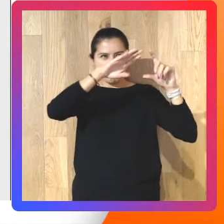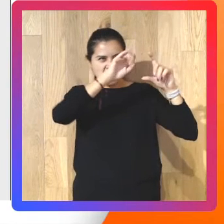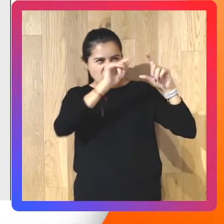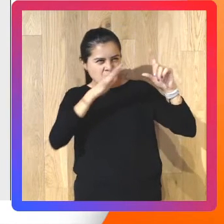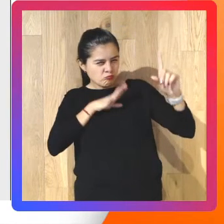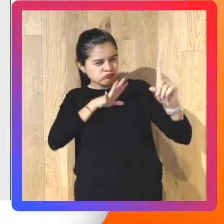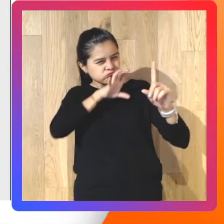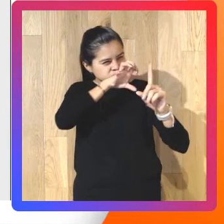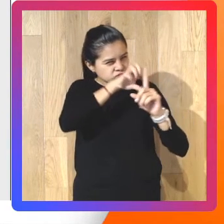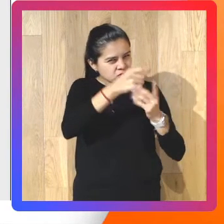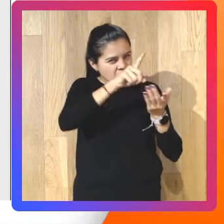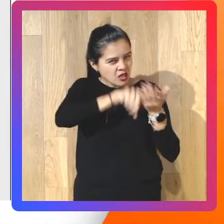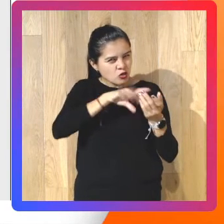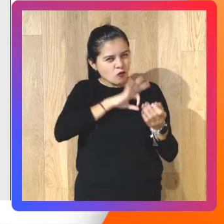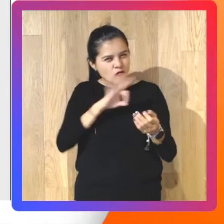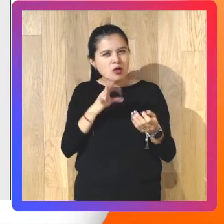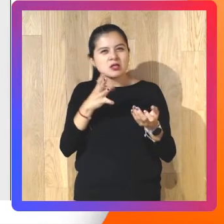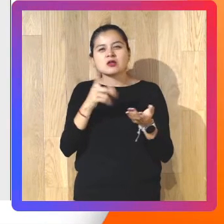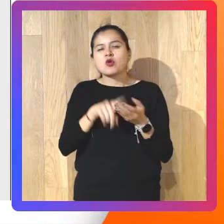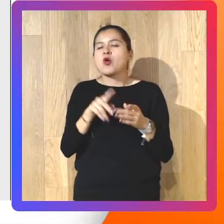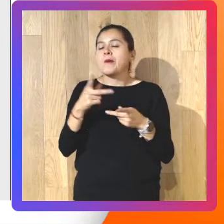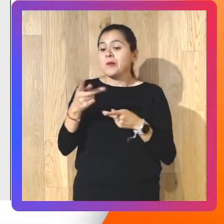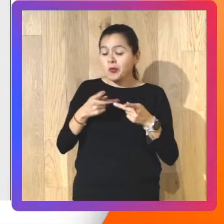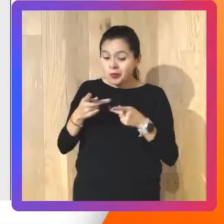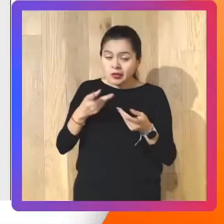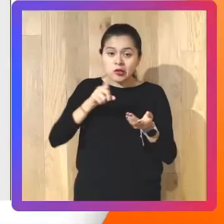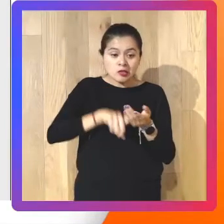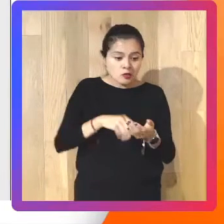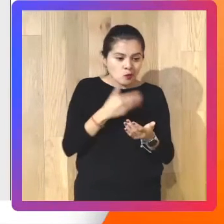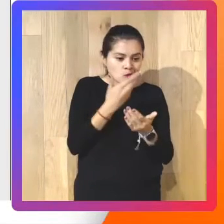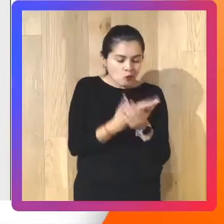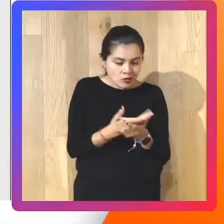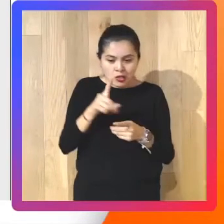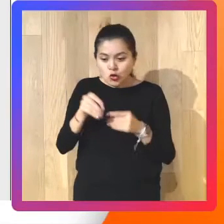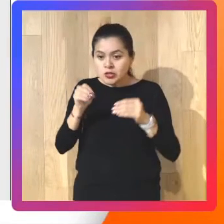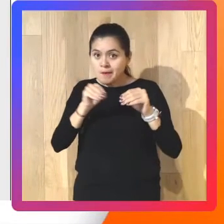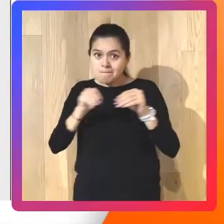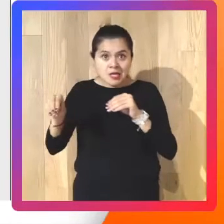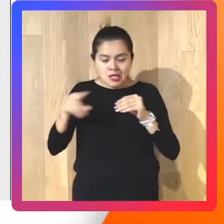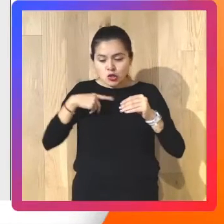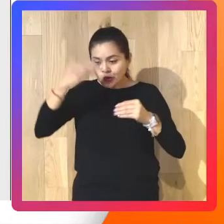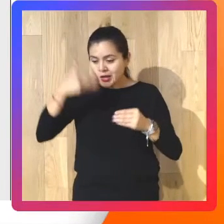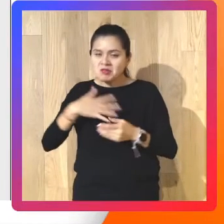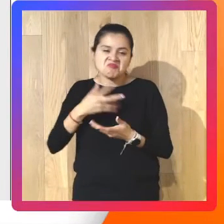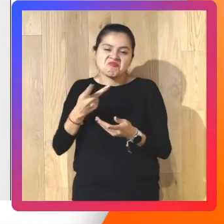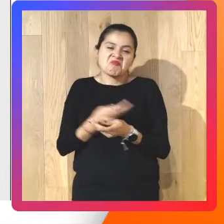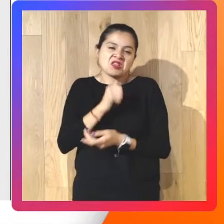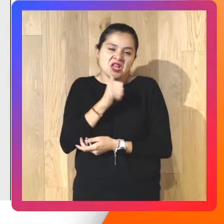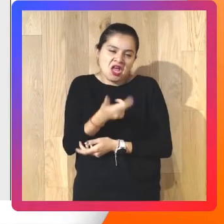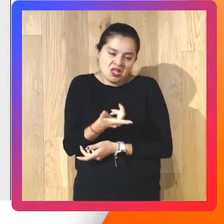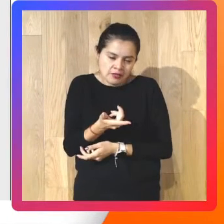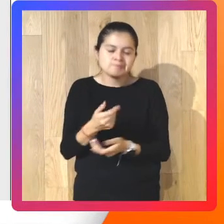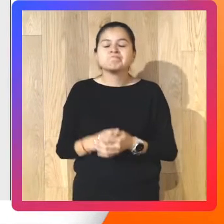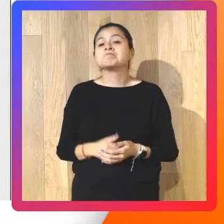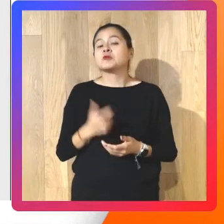y presupuesto. Lo que no se planea, lo que no se mide y lo que no se presupuesta no va a suceder. El tercero,